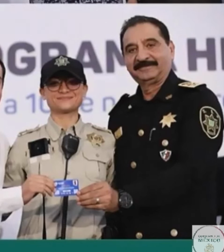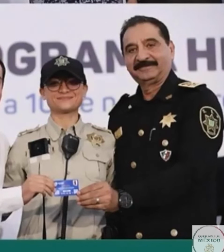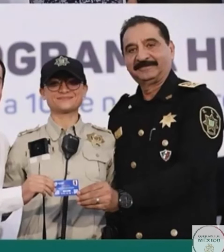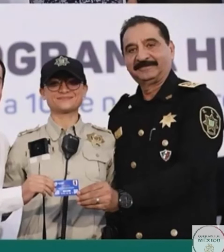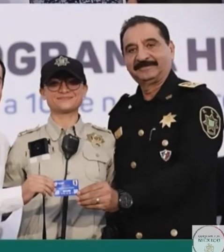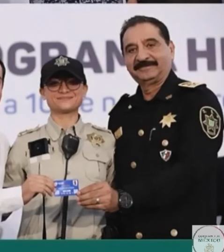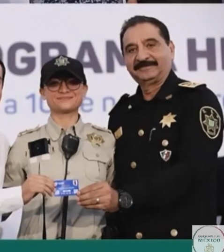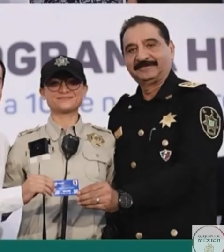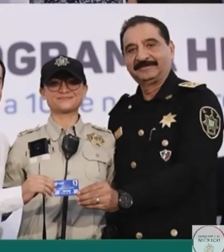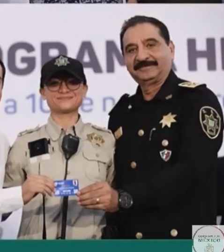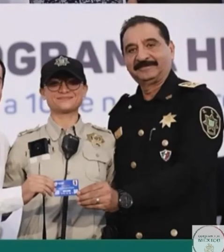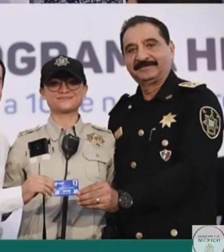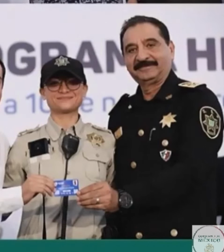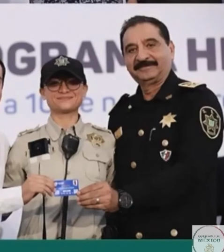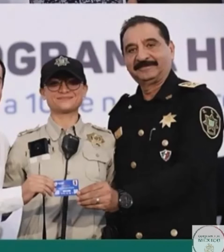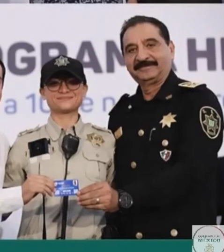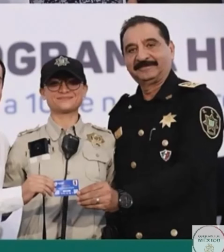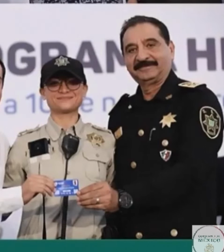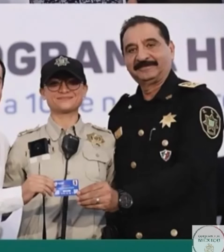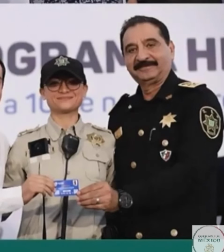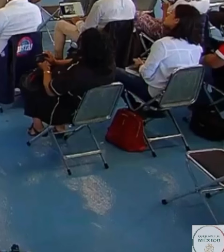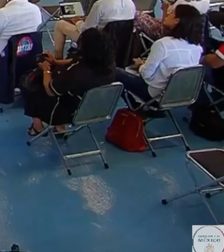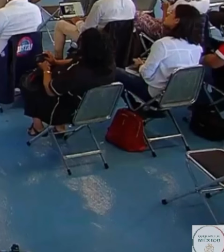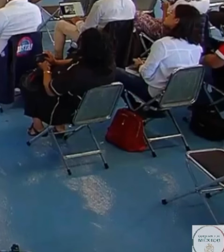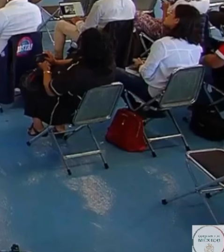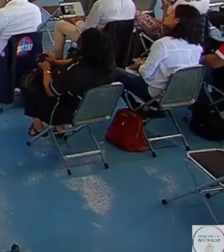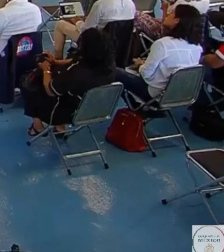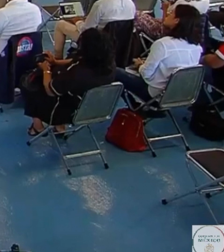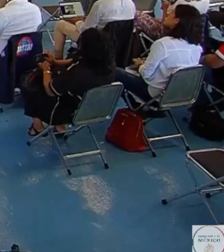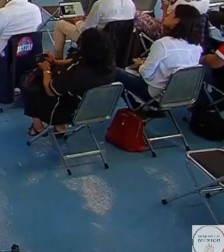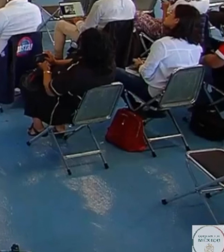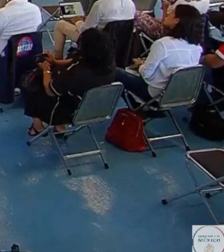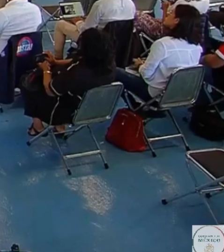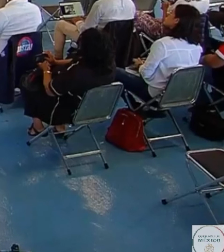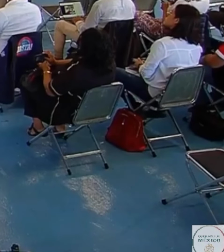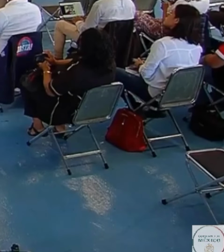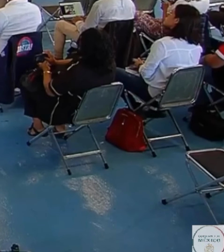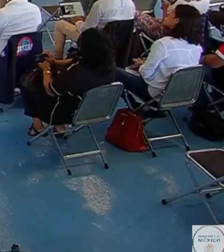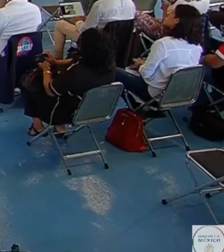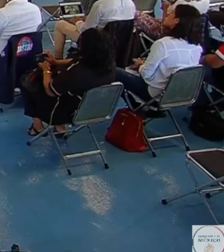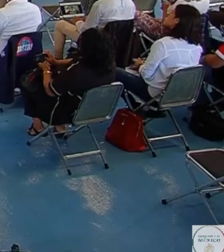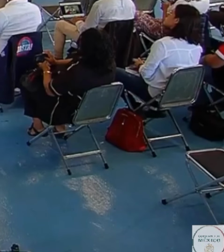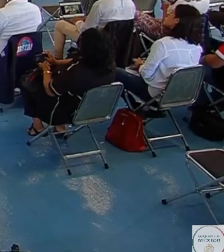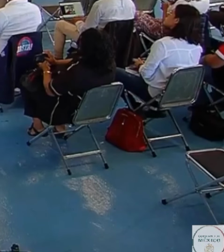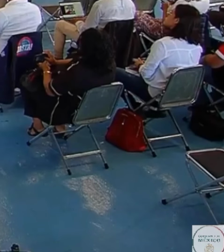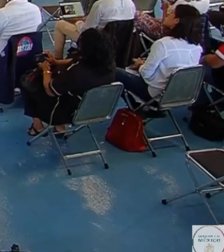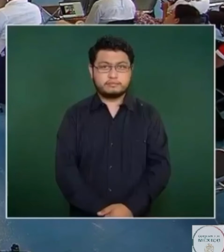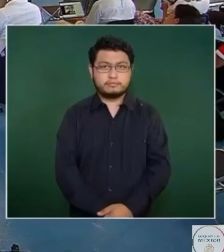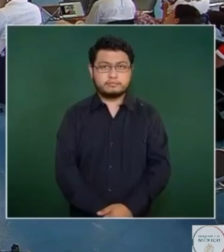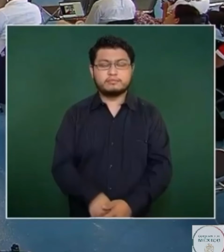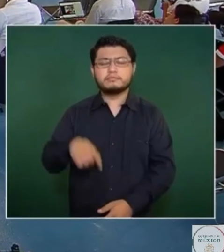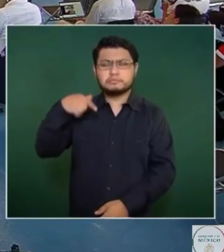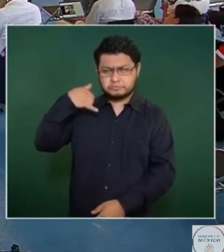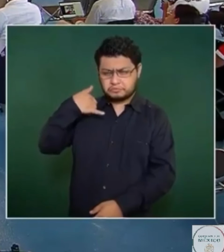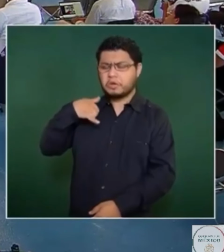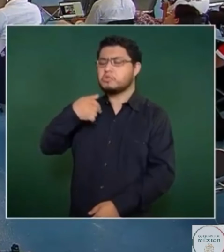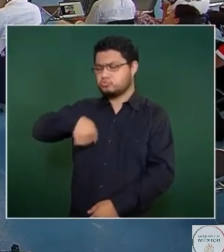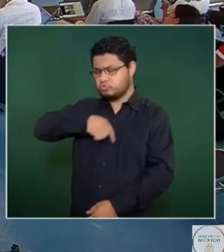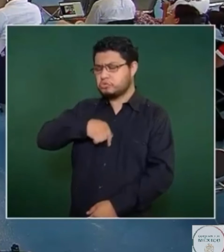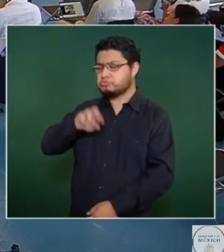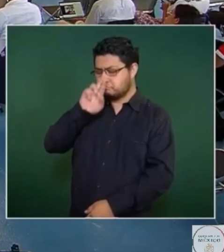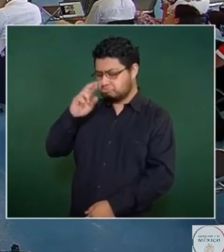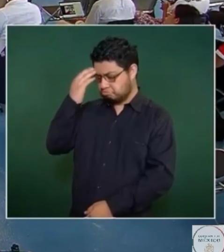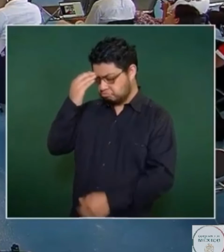y por supuesto también bomberos y protección civil. Esta es una manera que tenemos en Yucatán de reconocer, agradecer y valorar